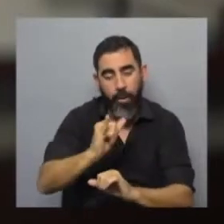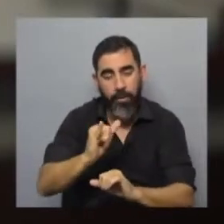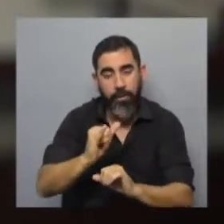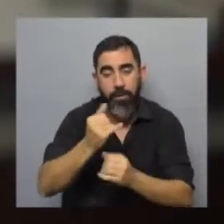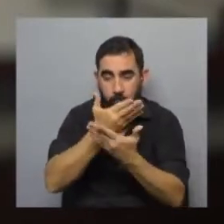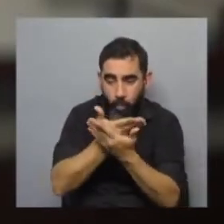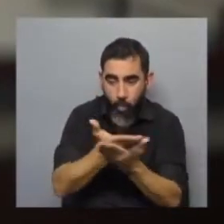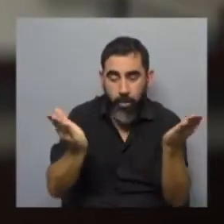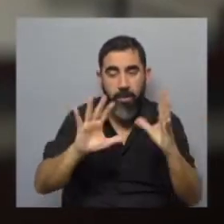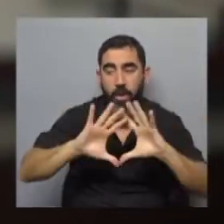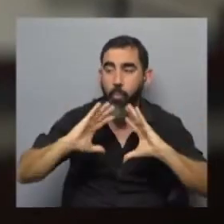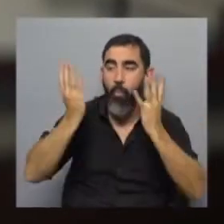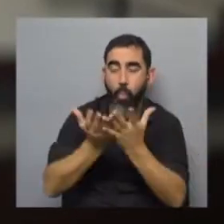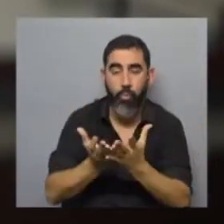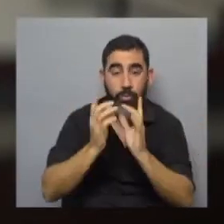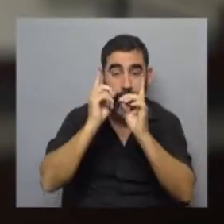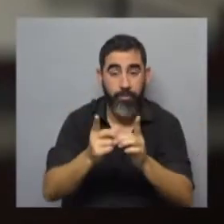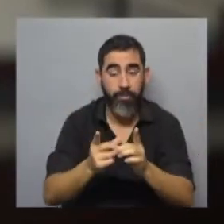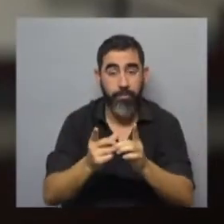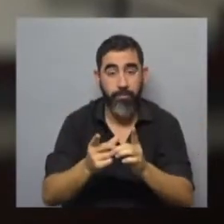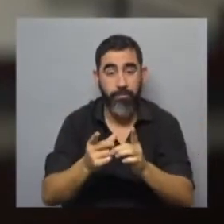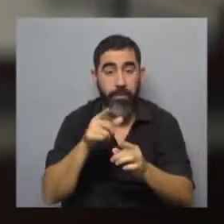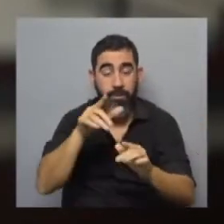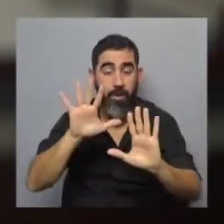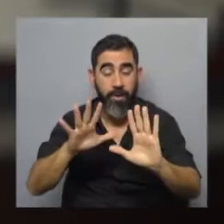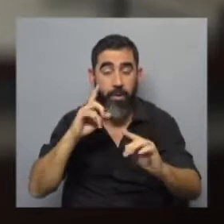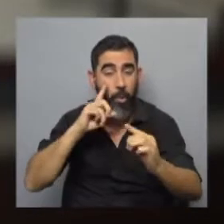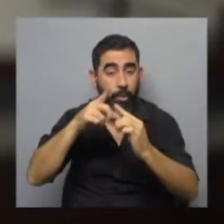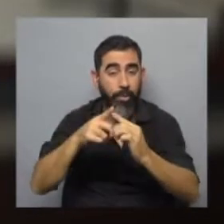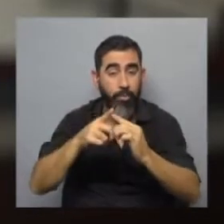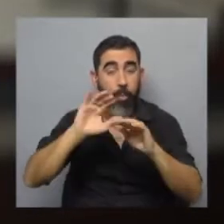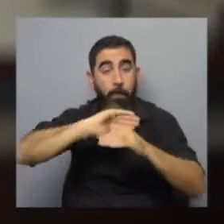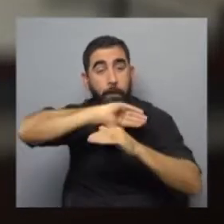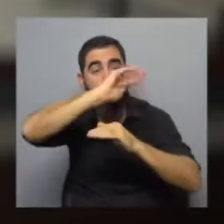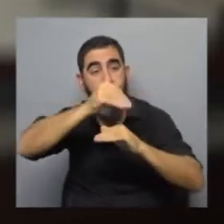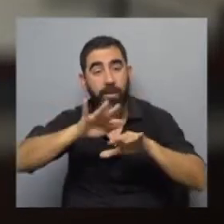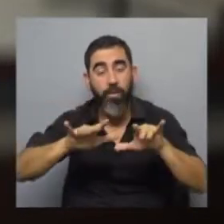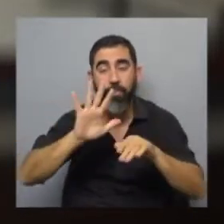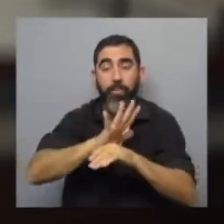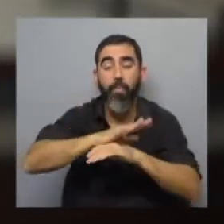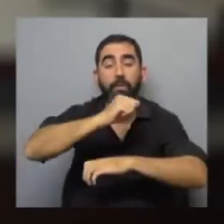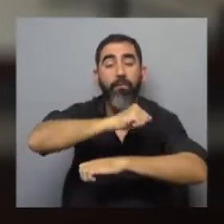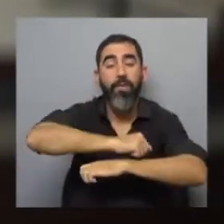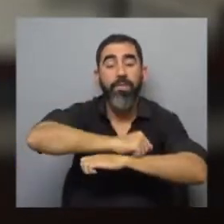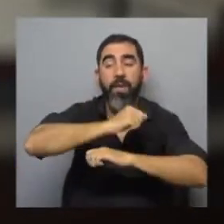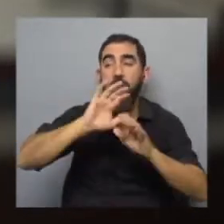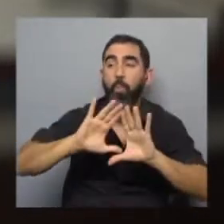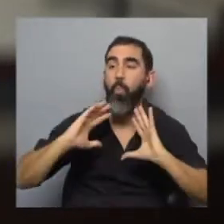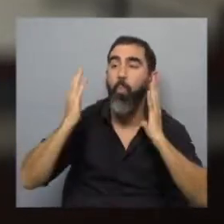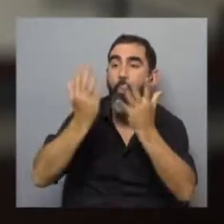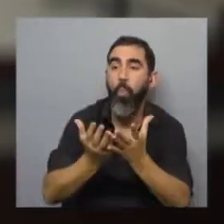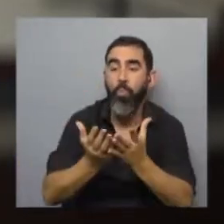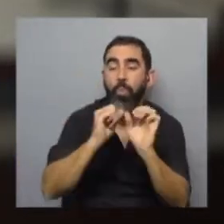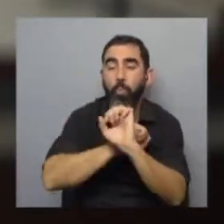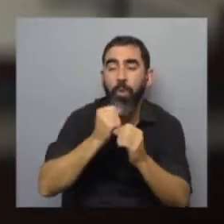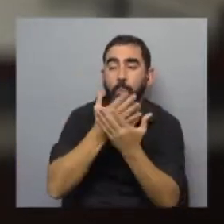ver al mundo, porque en definitiva es esto, o sea, los planetarios digitales son una ventana al mundo que nos